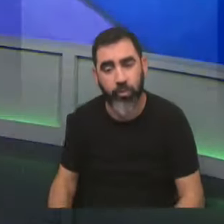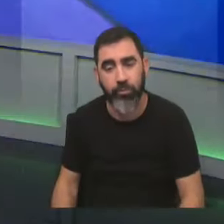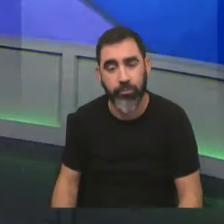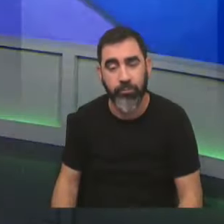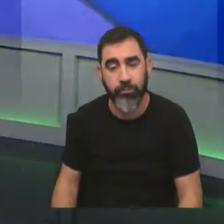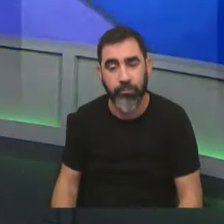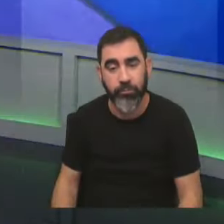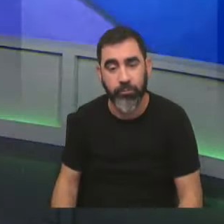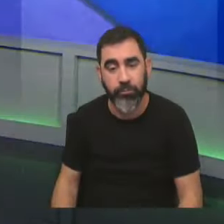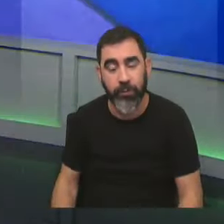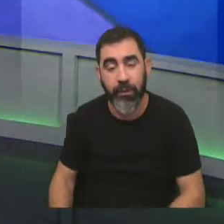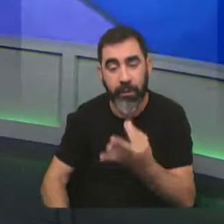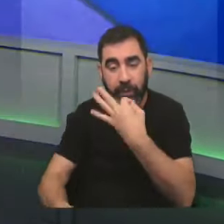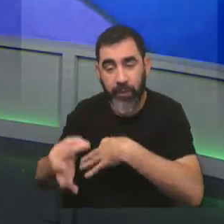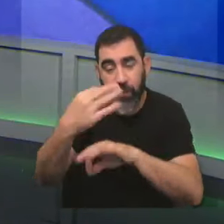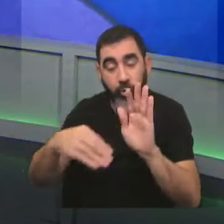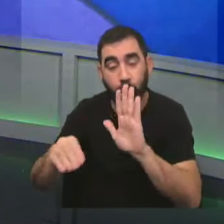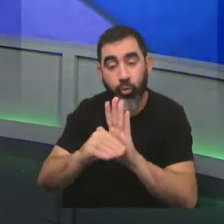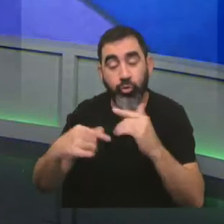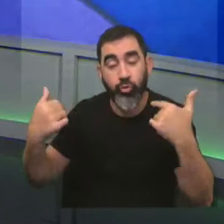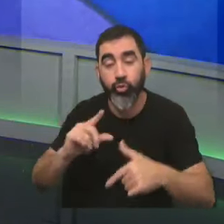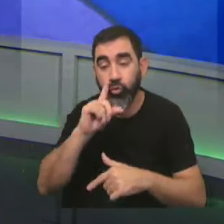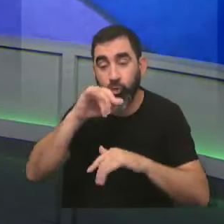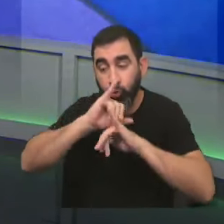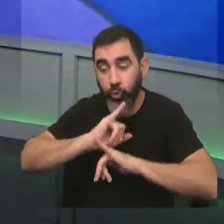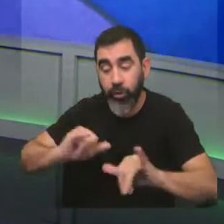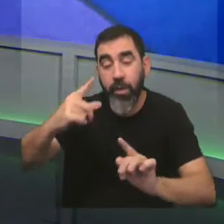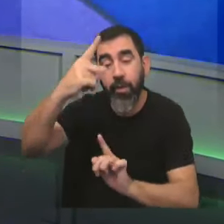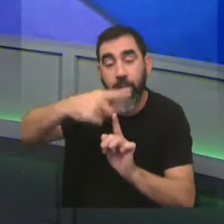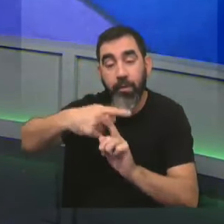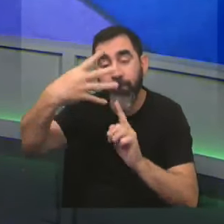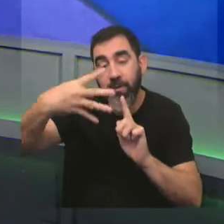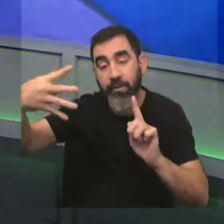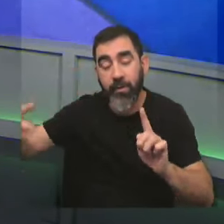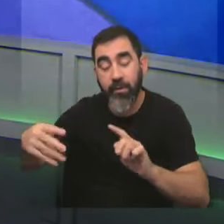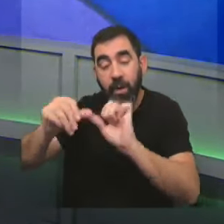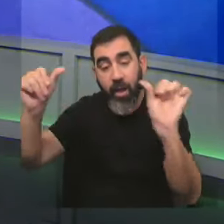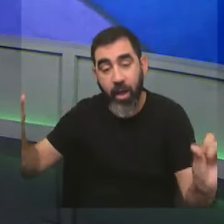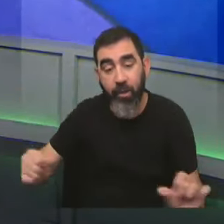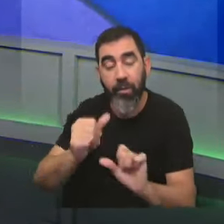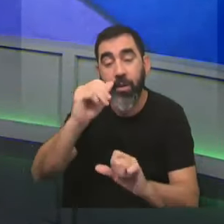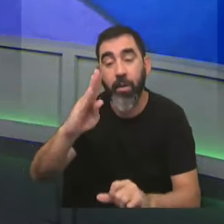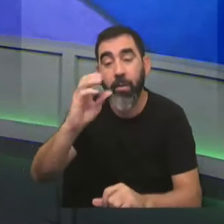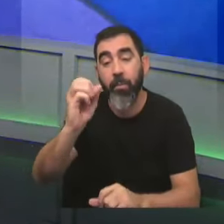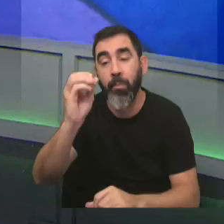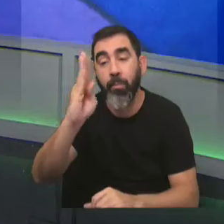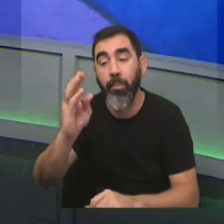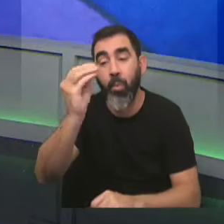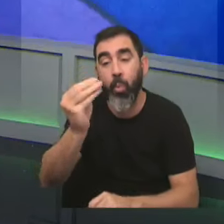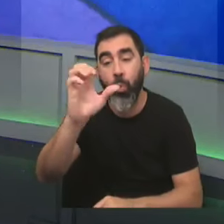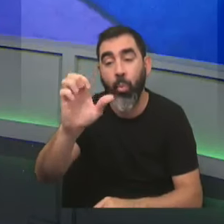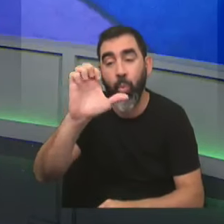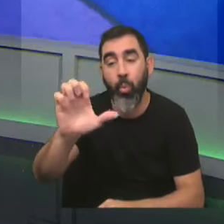el teatro solí y la intendencia de Montevideo lanzaron el mes de la diversidad con el espectáculo pop queer con una amplia